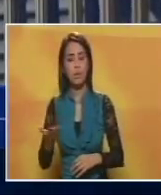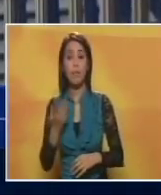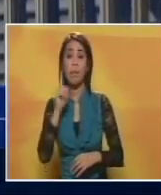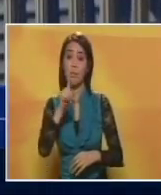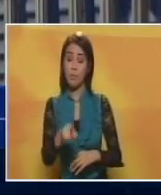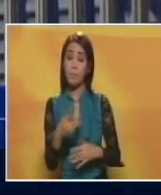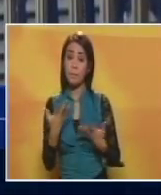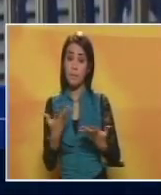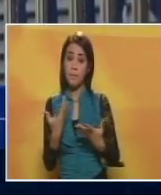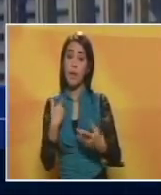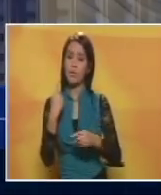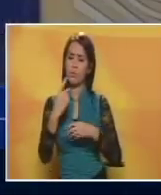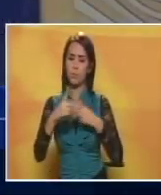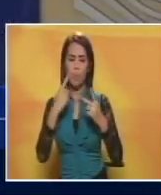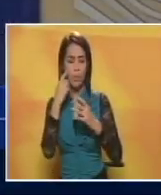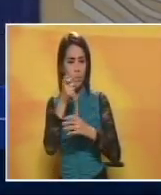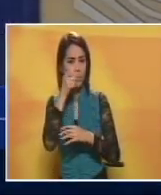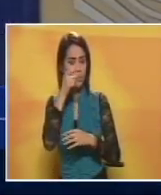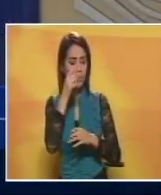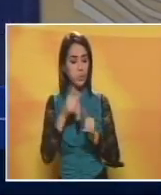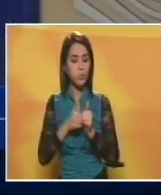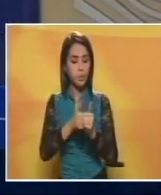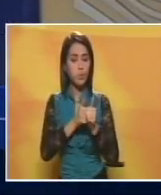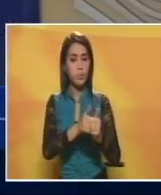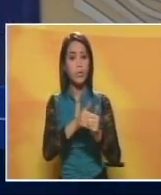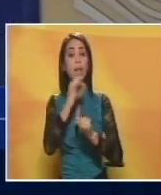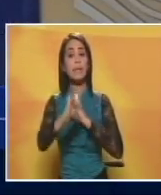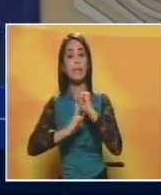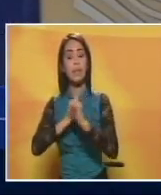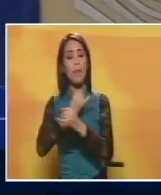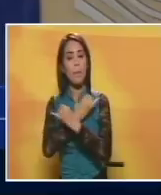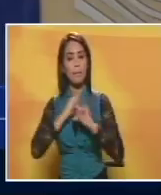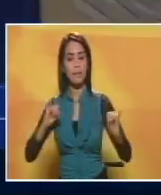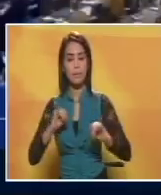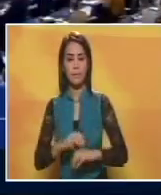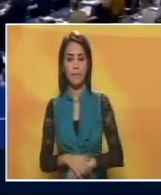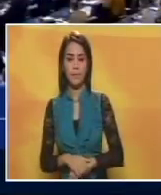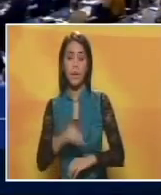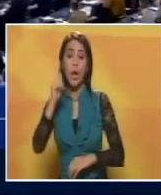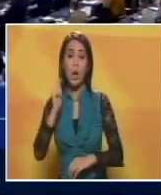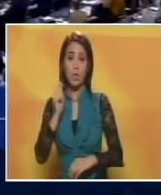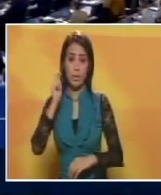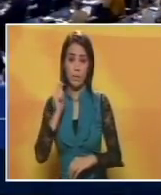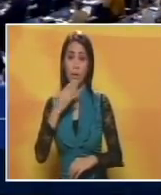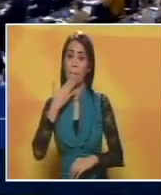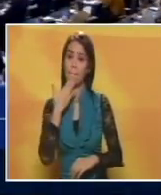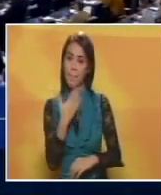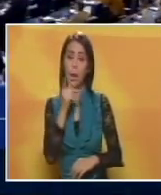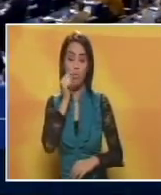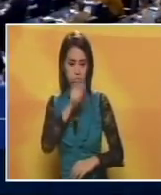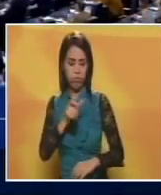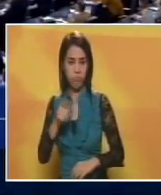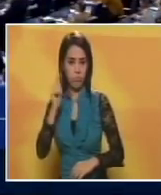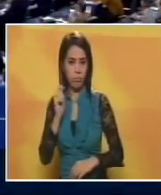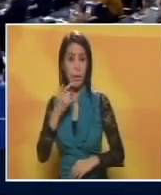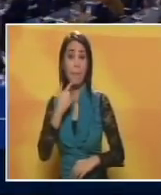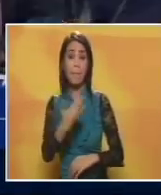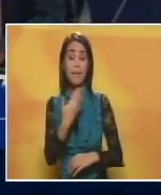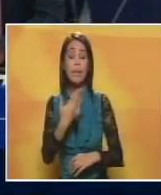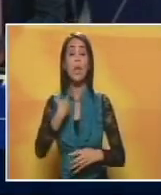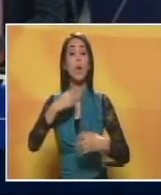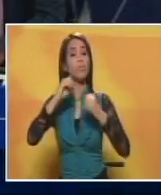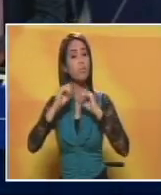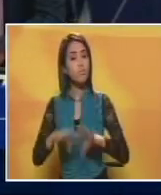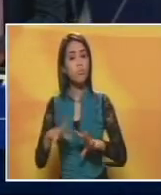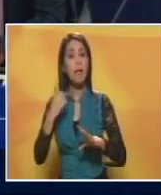vez cuenten con el seguimiento de observadores internacionales independientes. En este sentido, los diputados pidieron la suspensión hasta